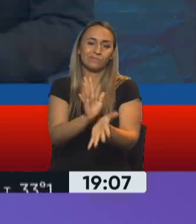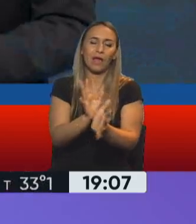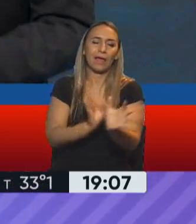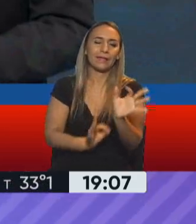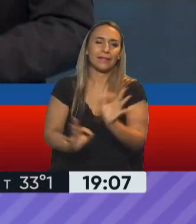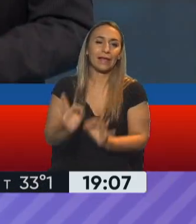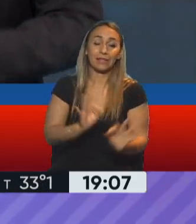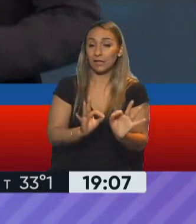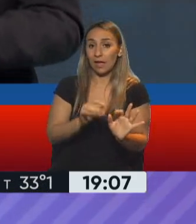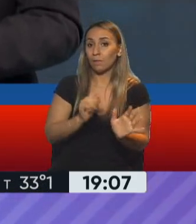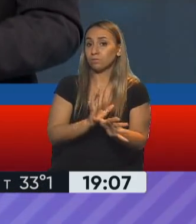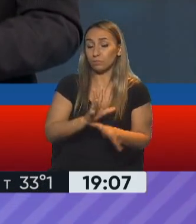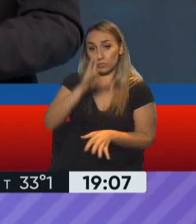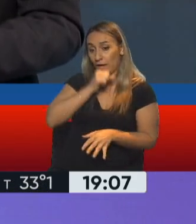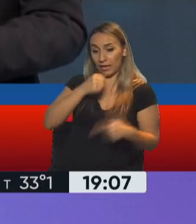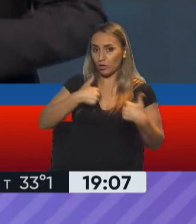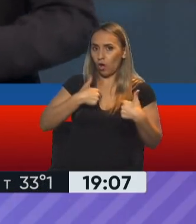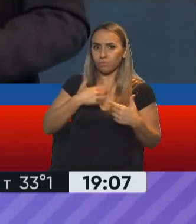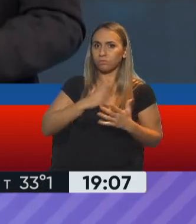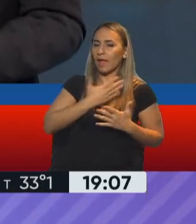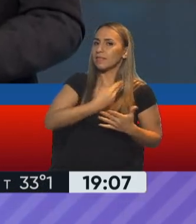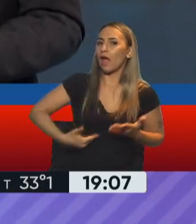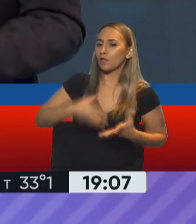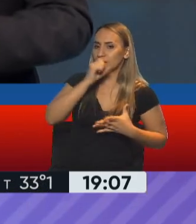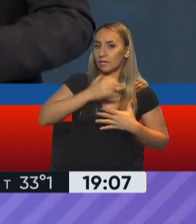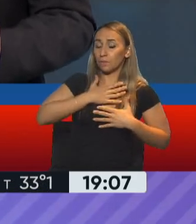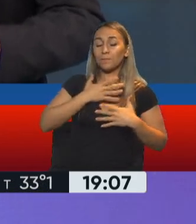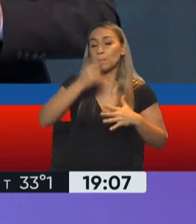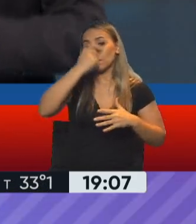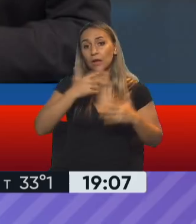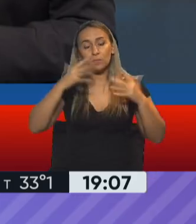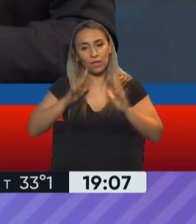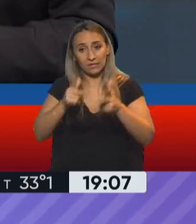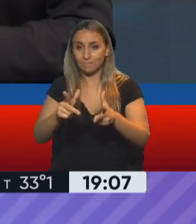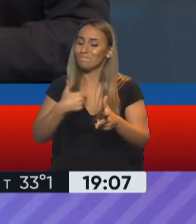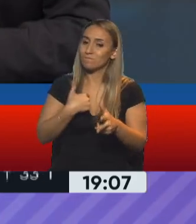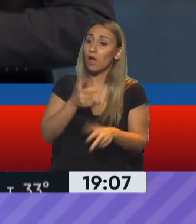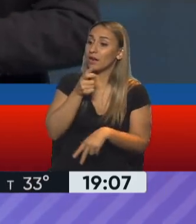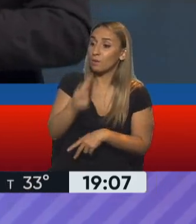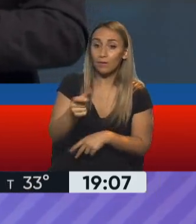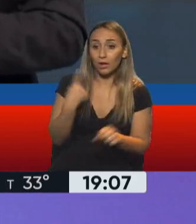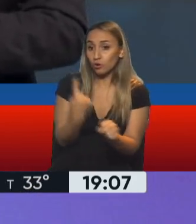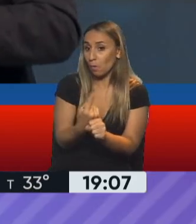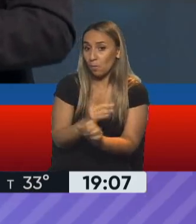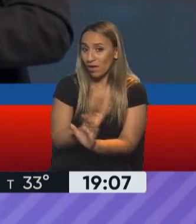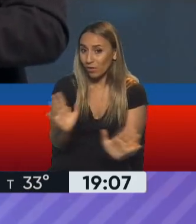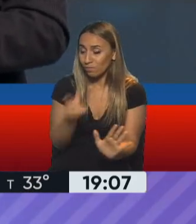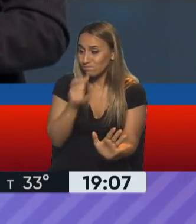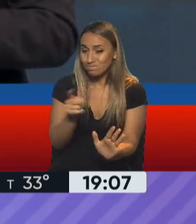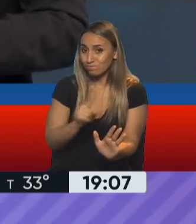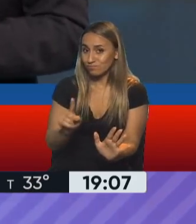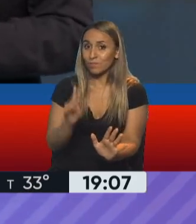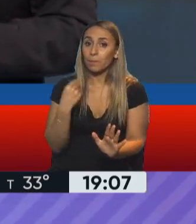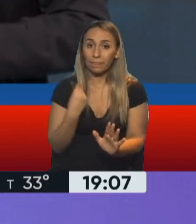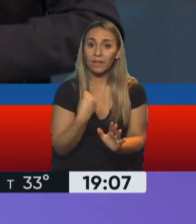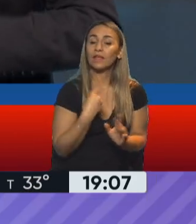un secreto de Estado. Sí. Entonces, en esa situación, Macri debió haber dicho, vea, yo no le puedo responder esto porque forma parte de la política de